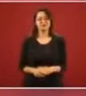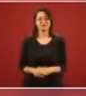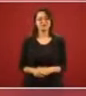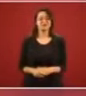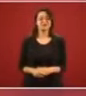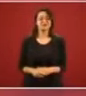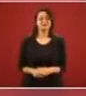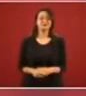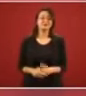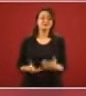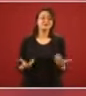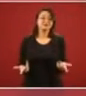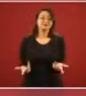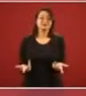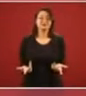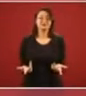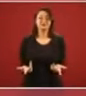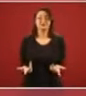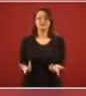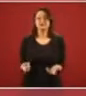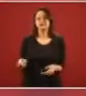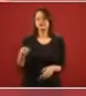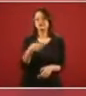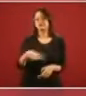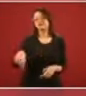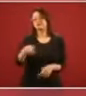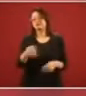Entonces los conservadores empiezan a decir,